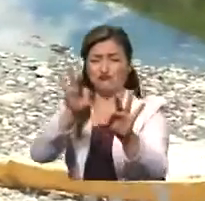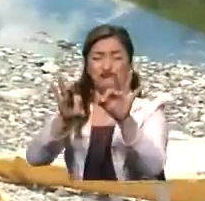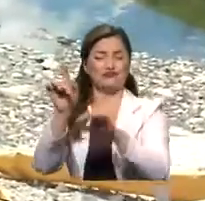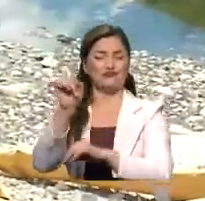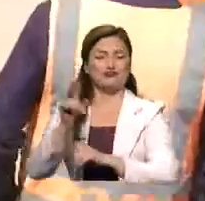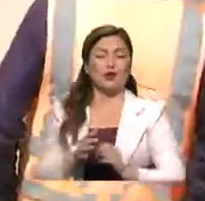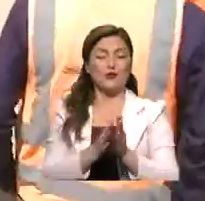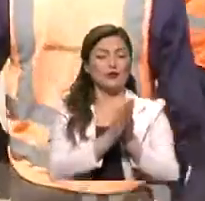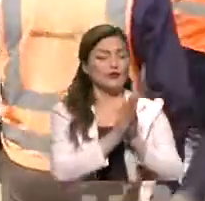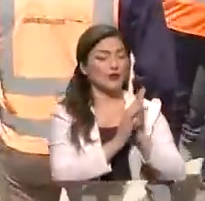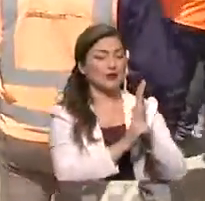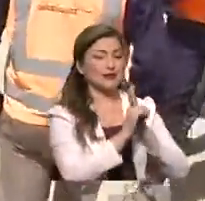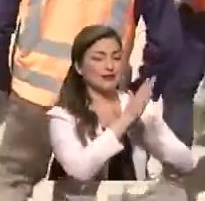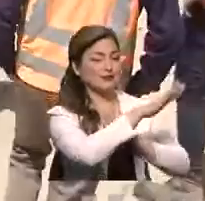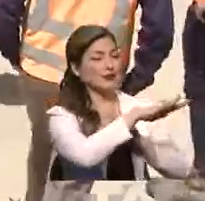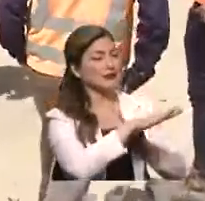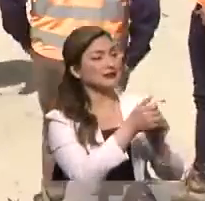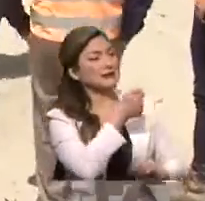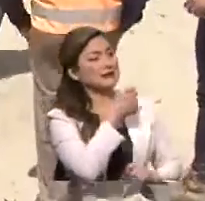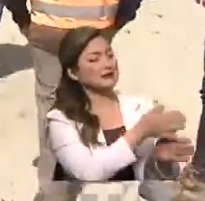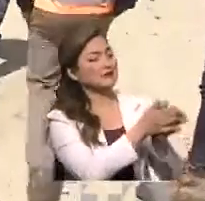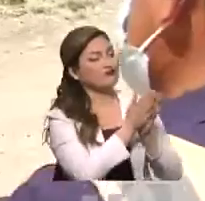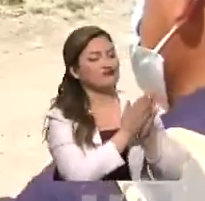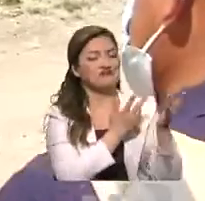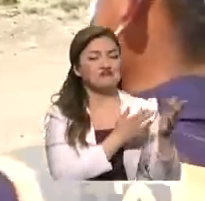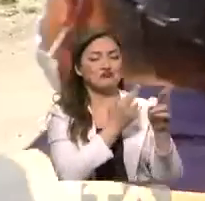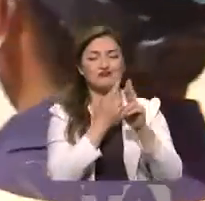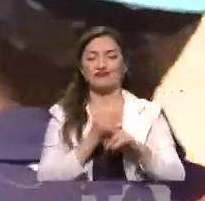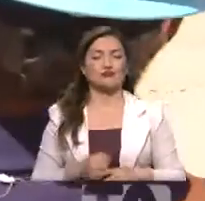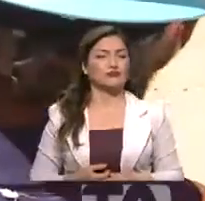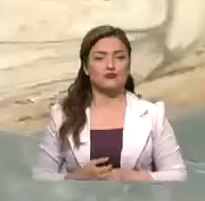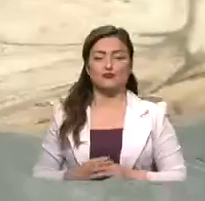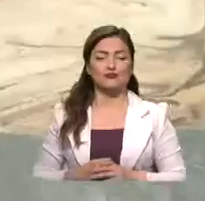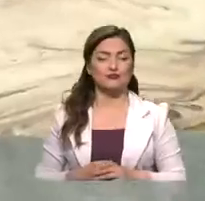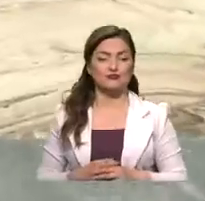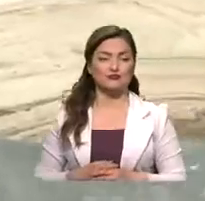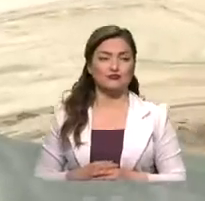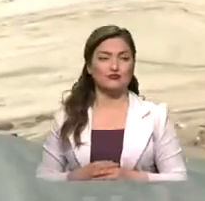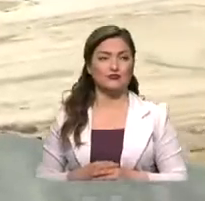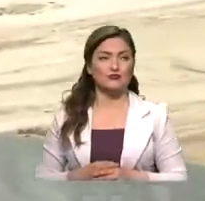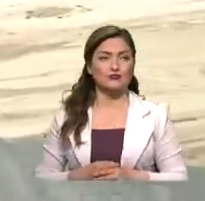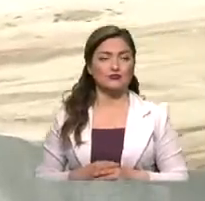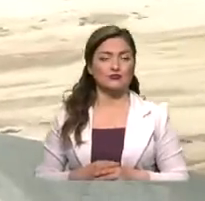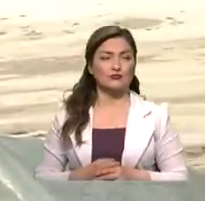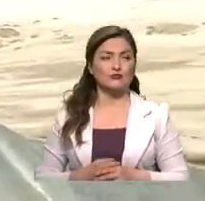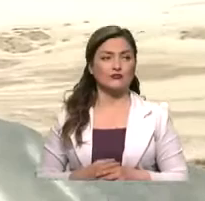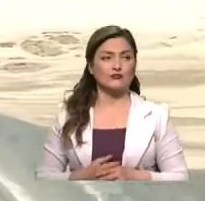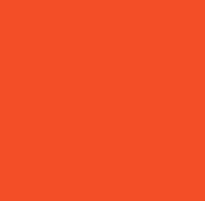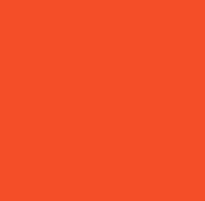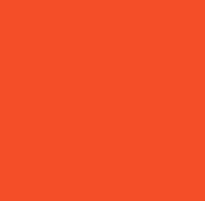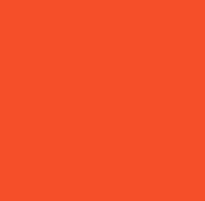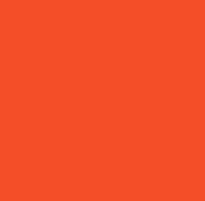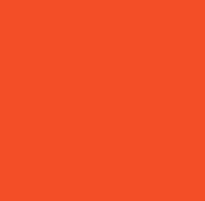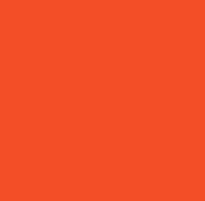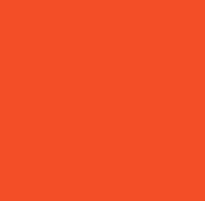con el Ministerio del Ambiente. Sin embargo, hasta el cierre de este reportaje no nos pudieron atender. En Quito, Stephanie Paz, 24 horas.